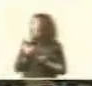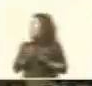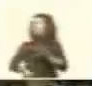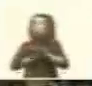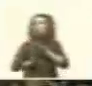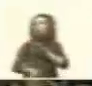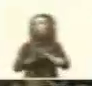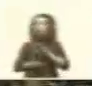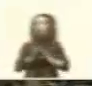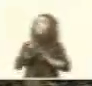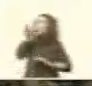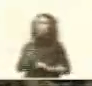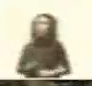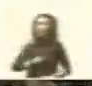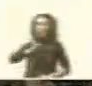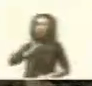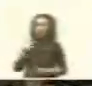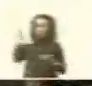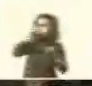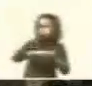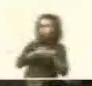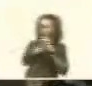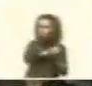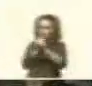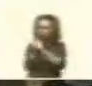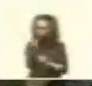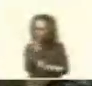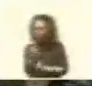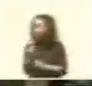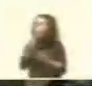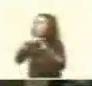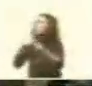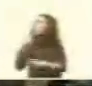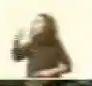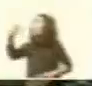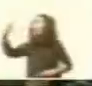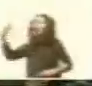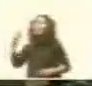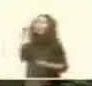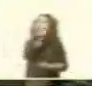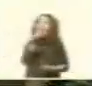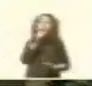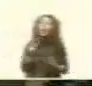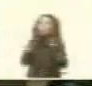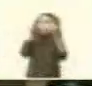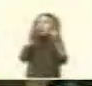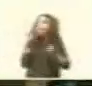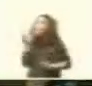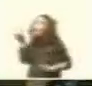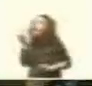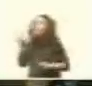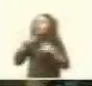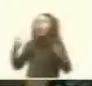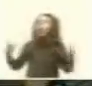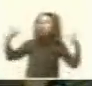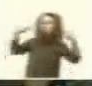hará un ciudadano de a pie y un político. Cada uno cantará una estrofa. Tendrás que utilizar las siguientes palabras: